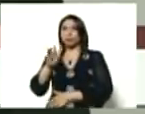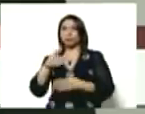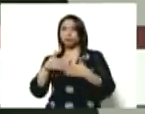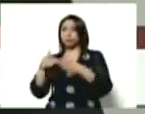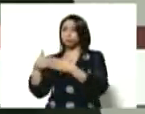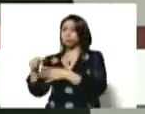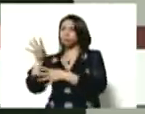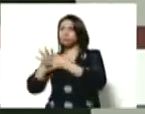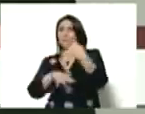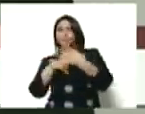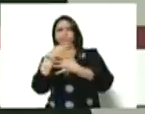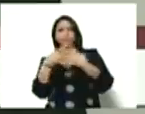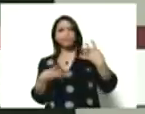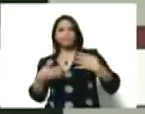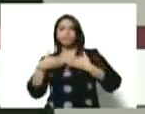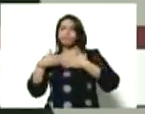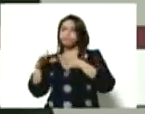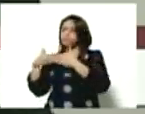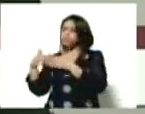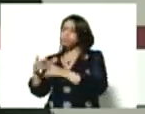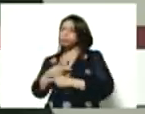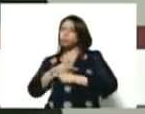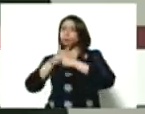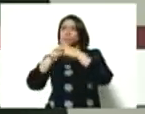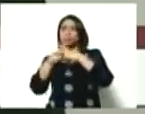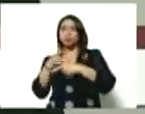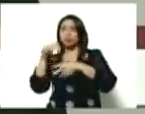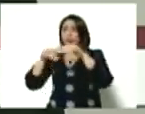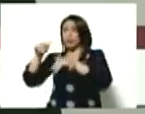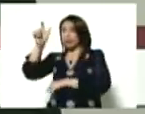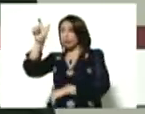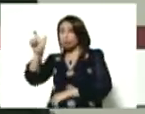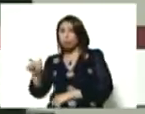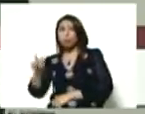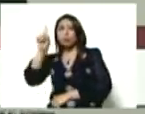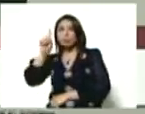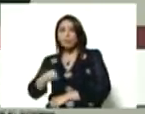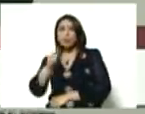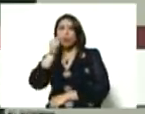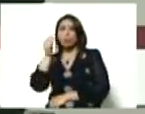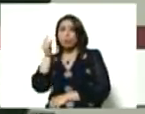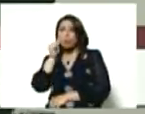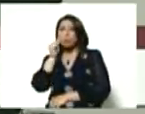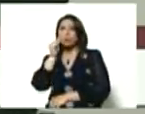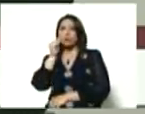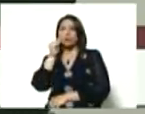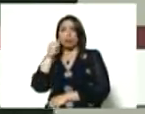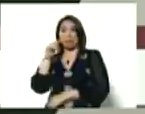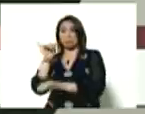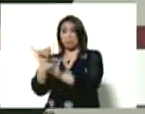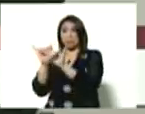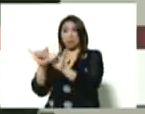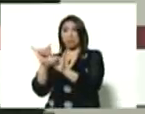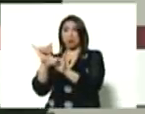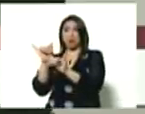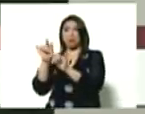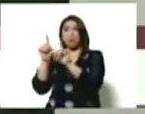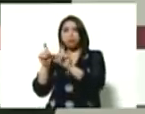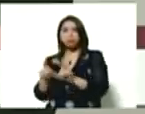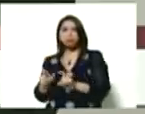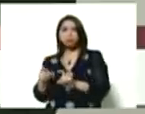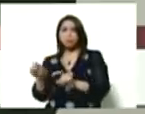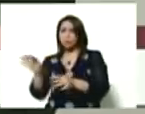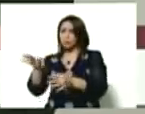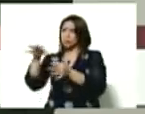la transparencia, se ha garantizado la voluntad del elector, que incluso el elector, la electora hace su propia auditoría cuando levanta su papelito